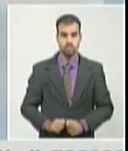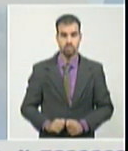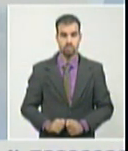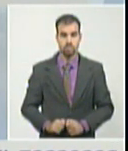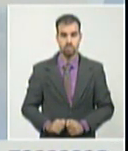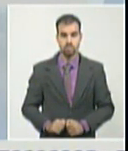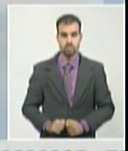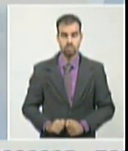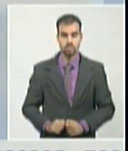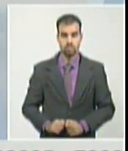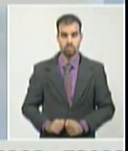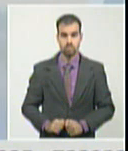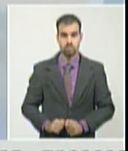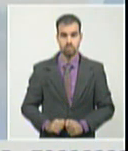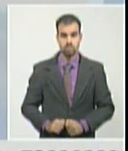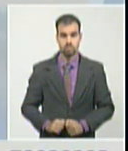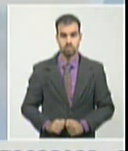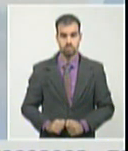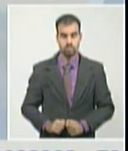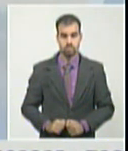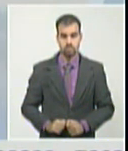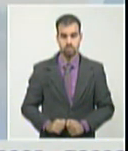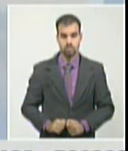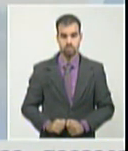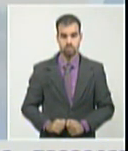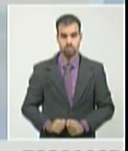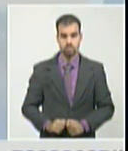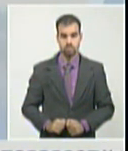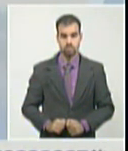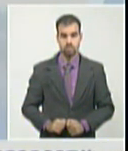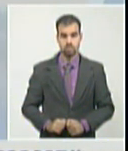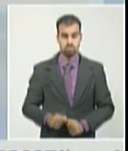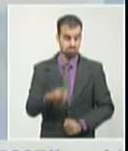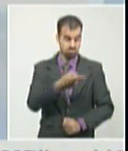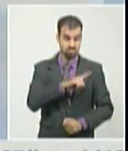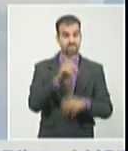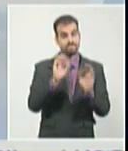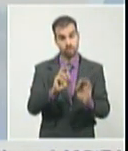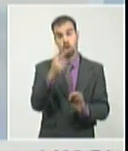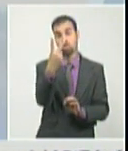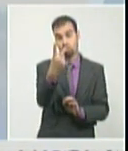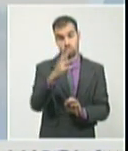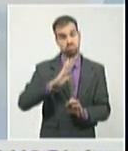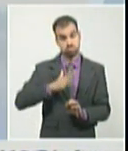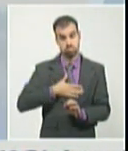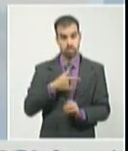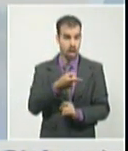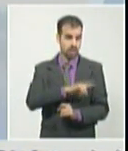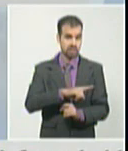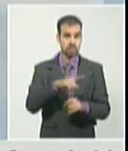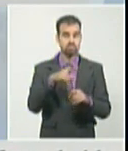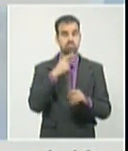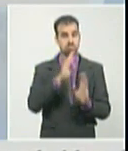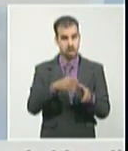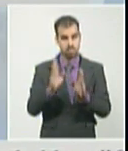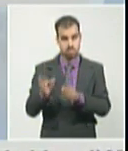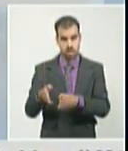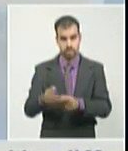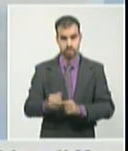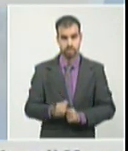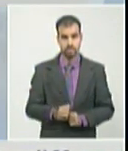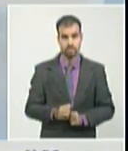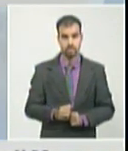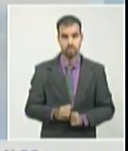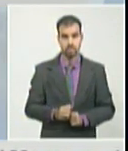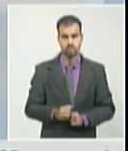esta enfermedad por esta enfermedad 2 en el día de ayer como ya informamos lo cual da una letalidad para cuba